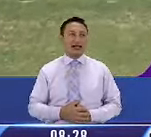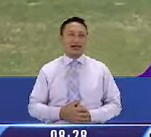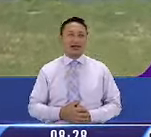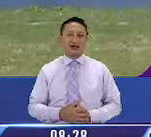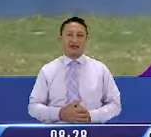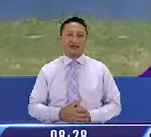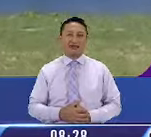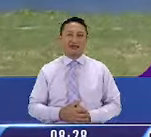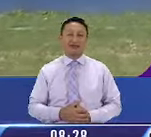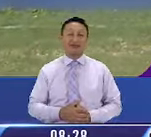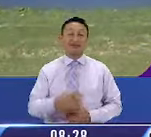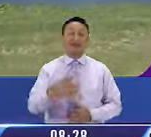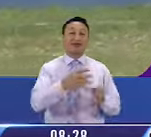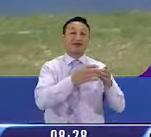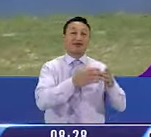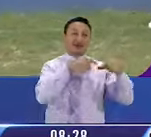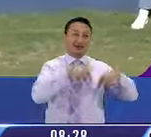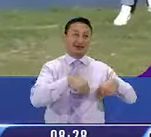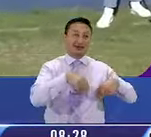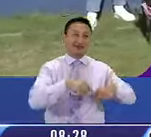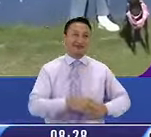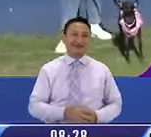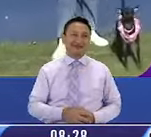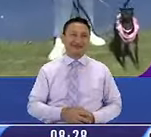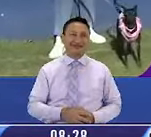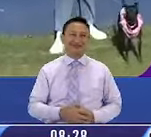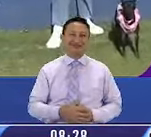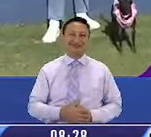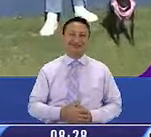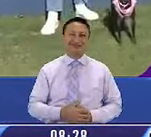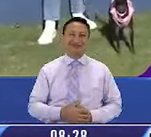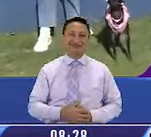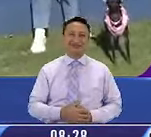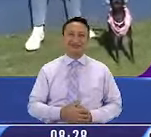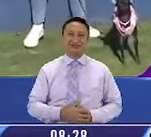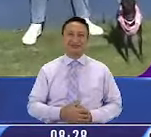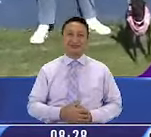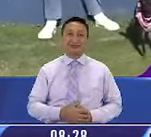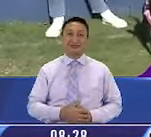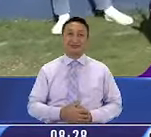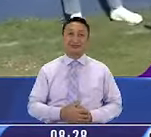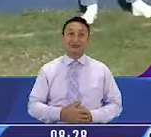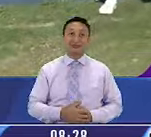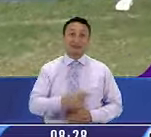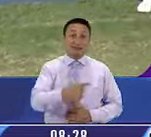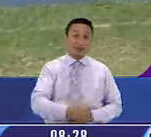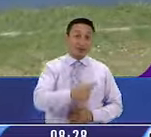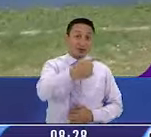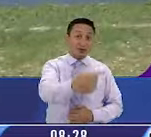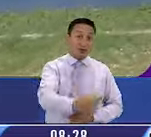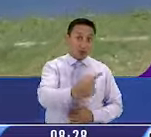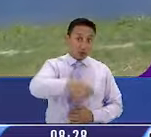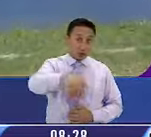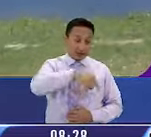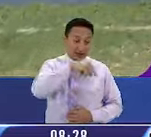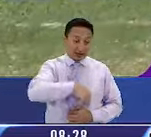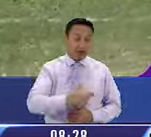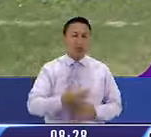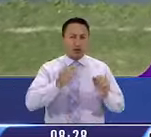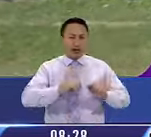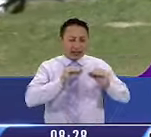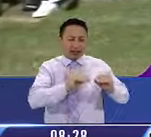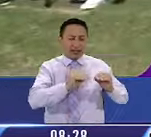forma parte de la institución en tareas, por ejemplo, en el espacio público, pero también están desde el otro lado, desde el lado que ustedes les pueden